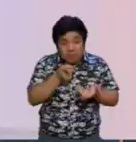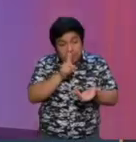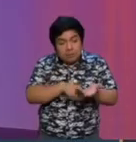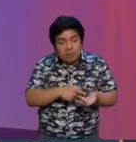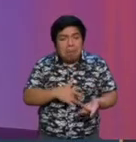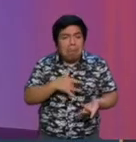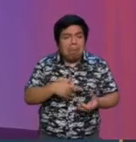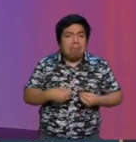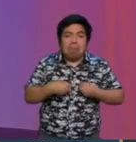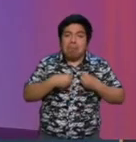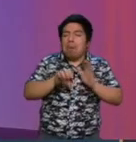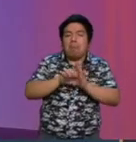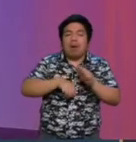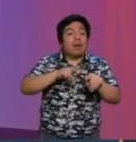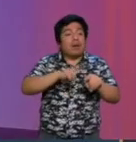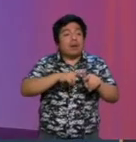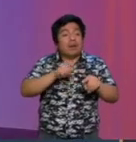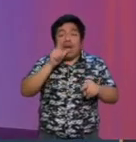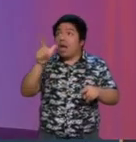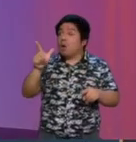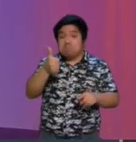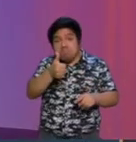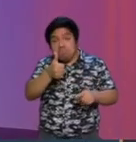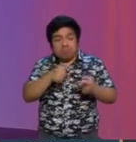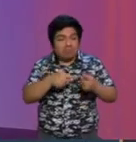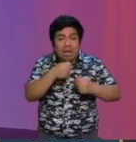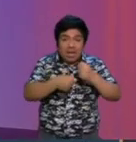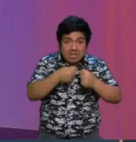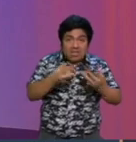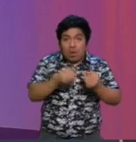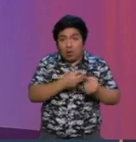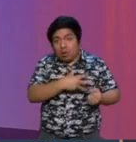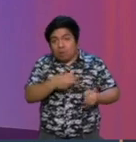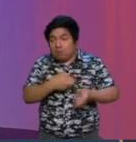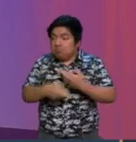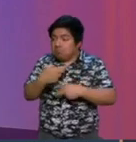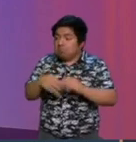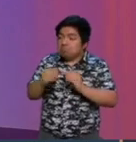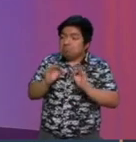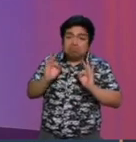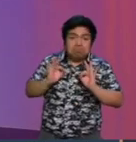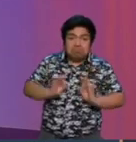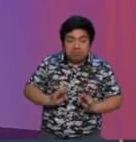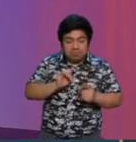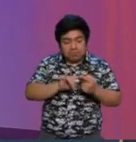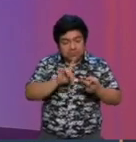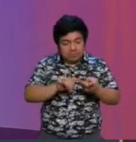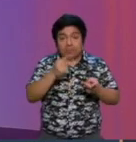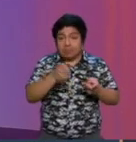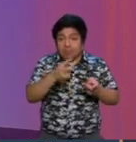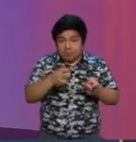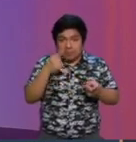segura. Donde puedes ir al parque y está iluminado. Donde puedes ir a la tiendita con tus hijos y regresas a tu casa sin mayor problema. Segundo, que